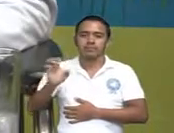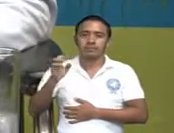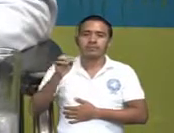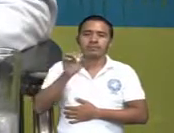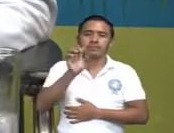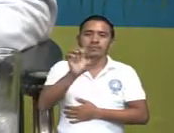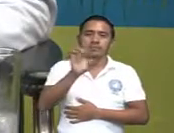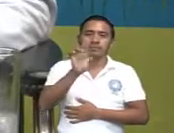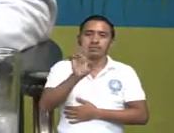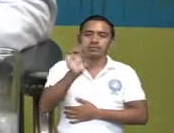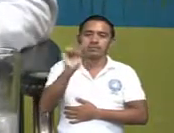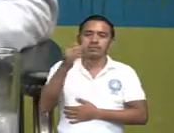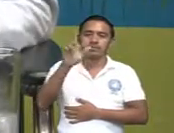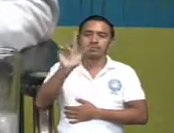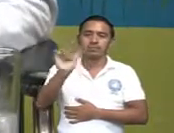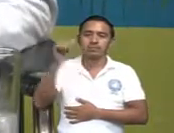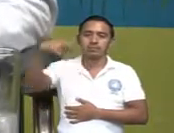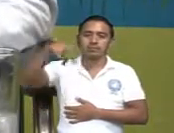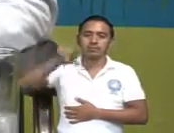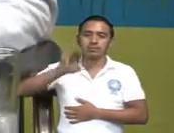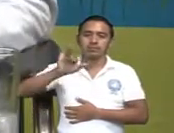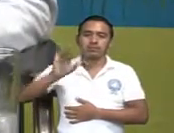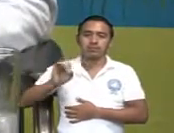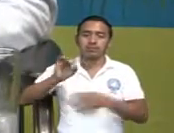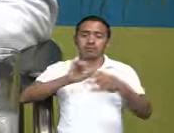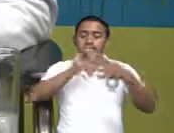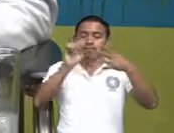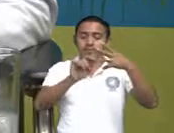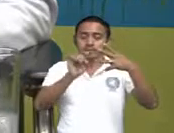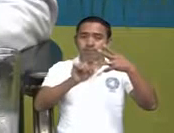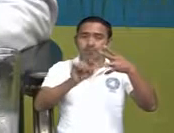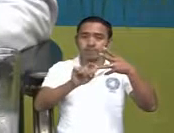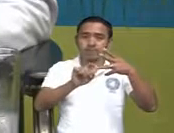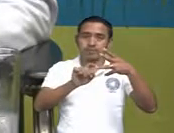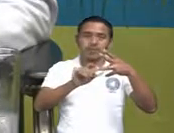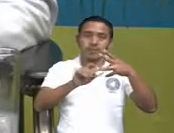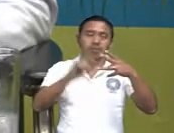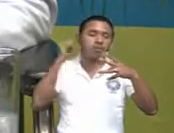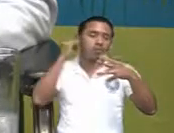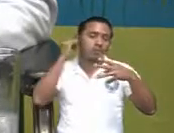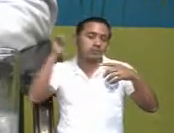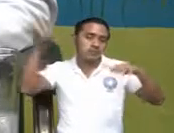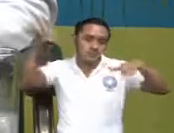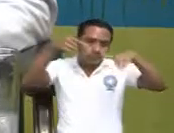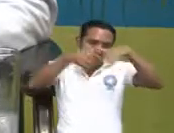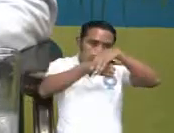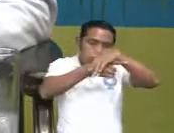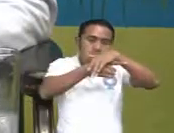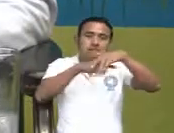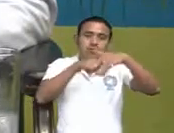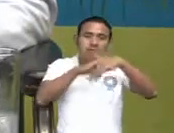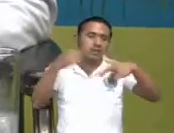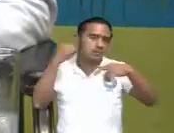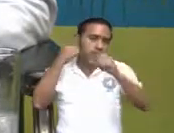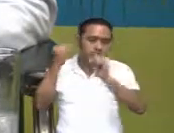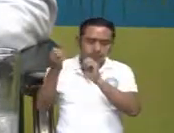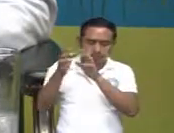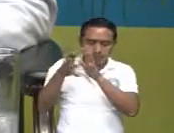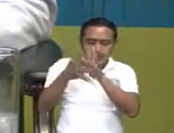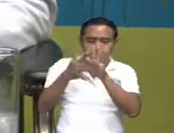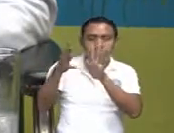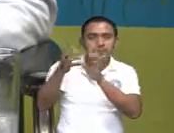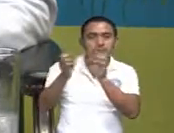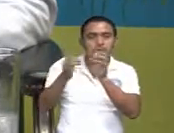y la tercera parte del oído es el oído interno donde se encuentran los receptores de la